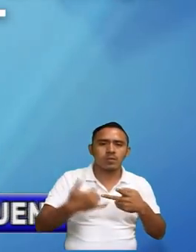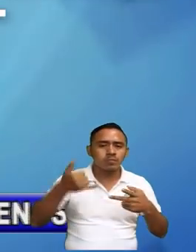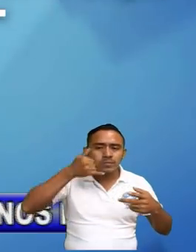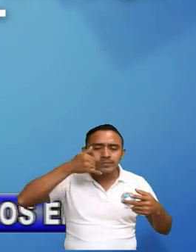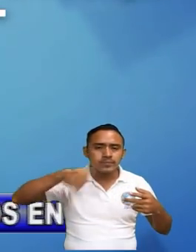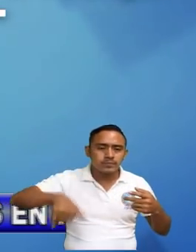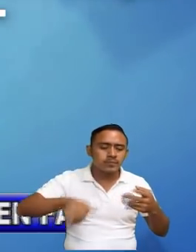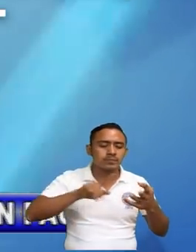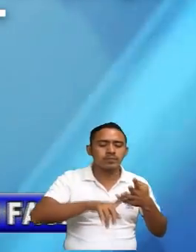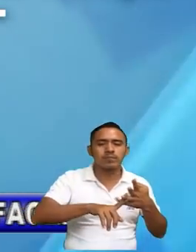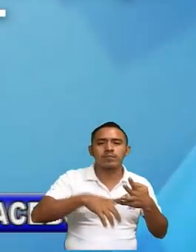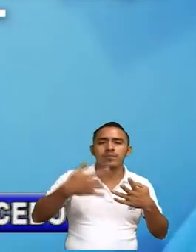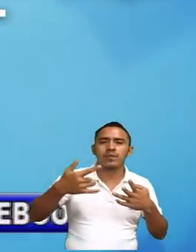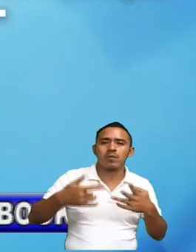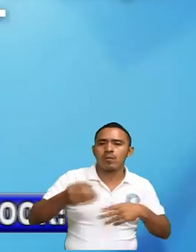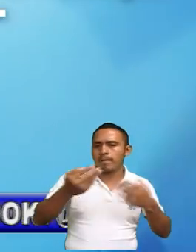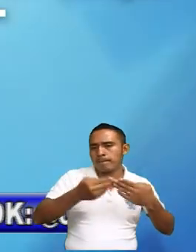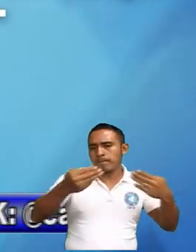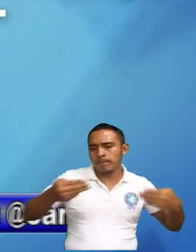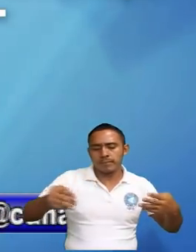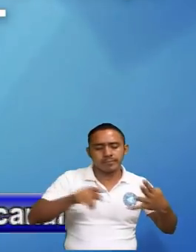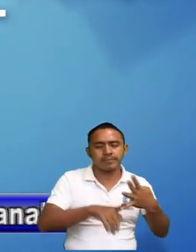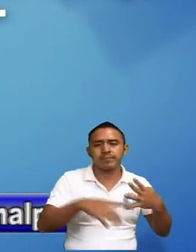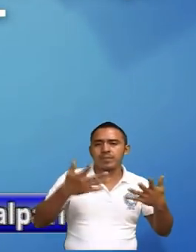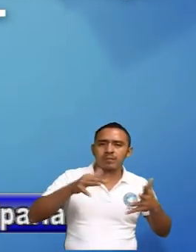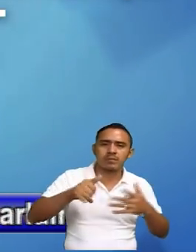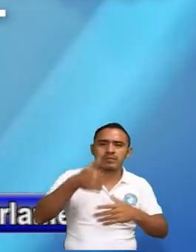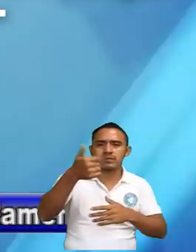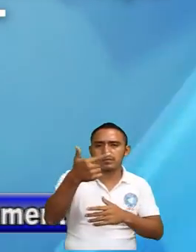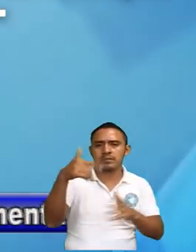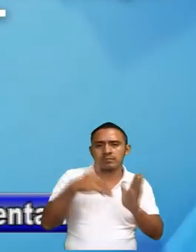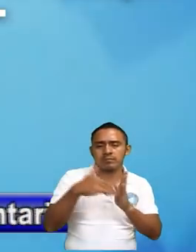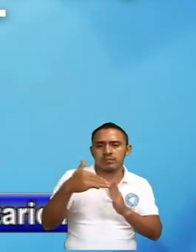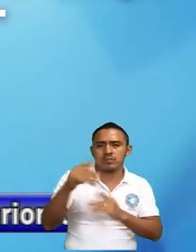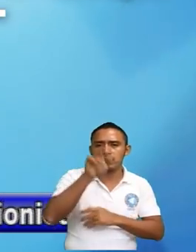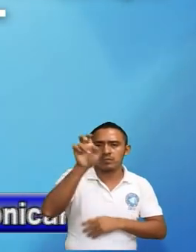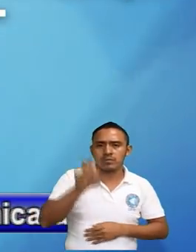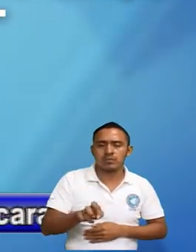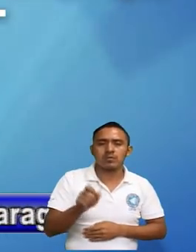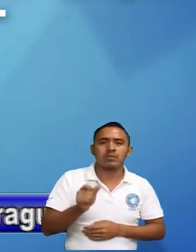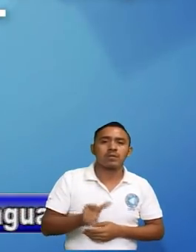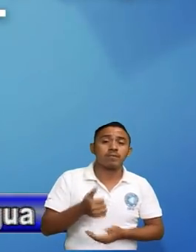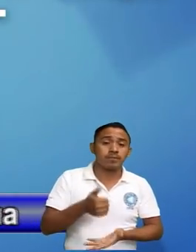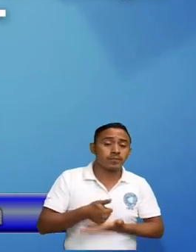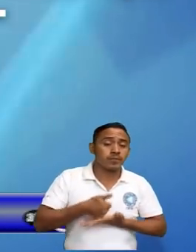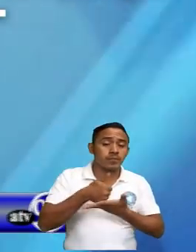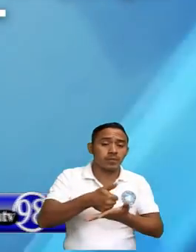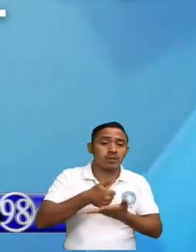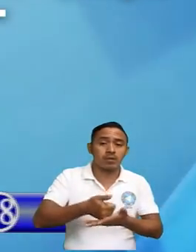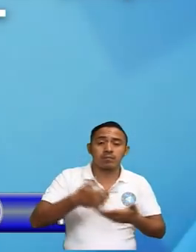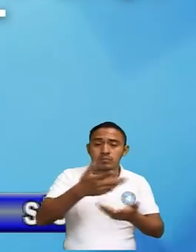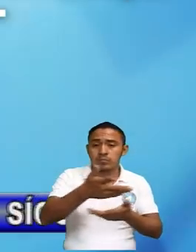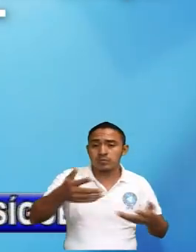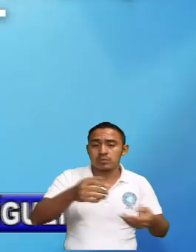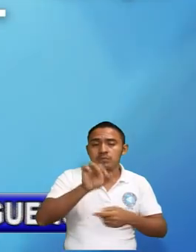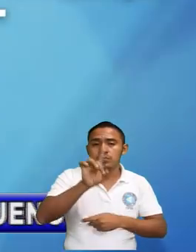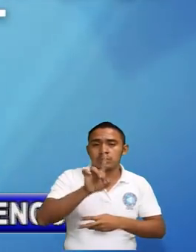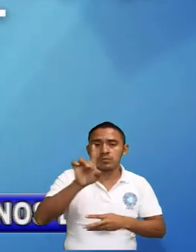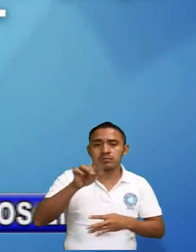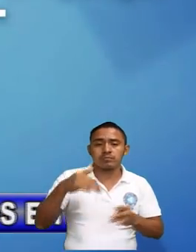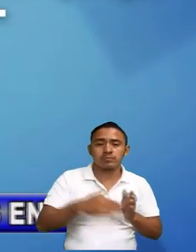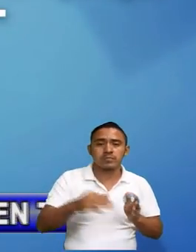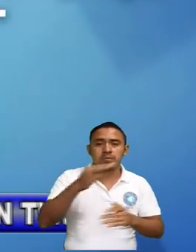comunicación, mobiliario, y la inversión es de casi 7 millones de córdobas, beneficiando a